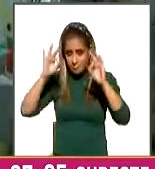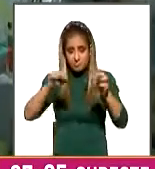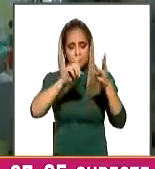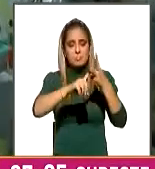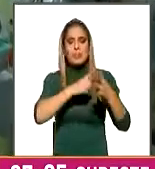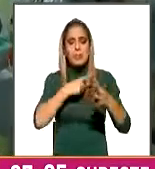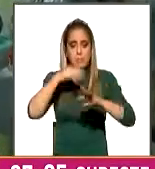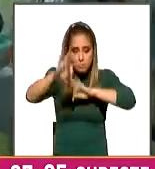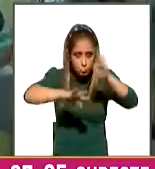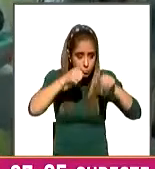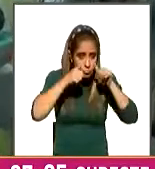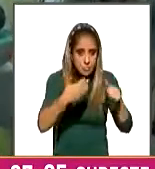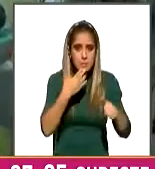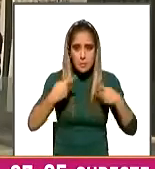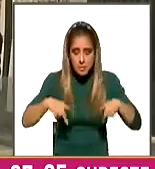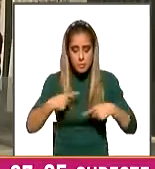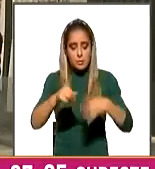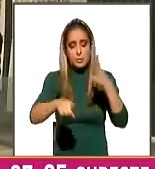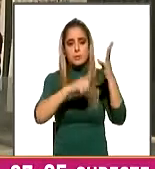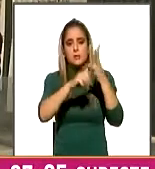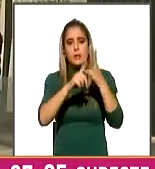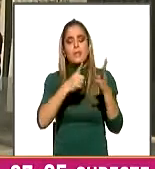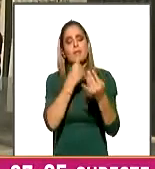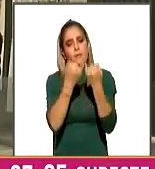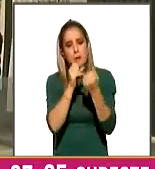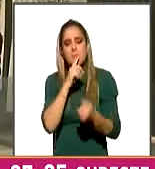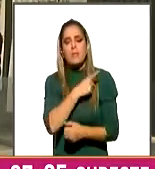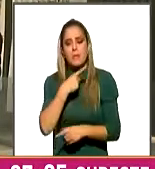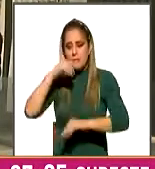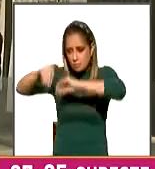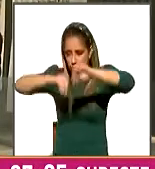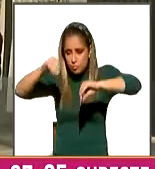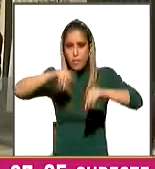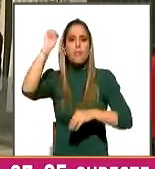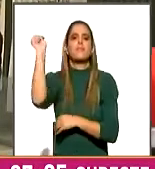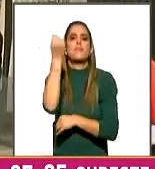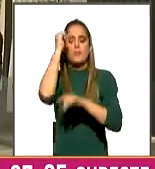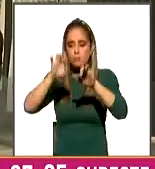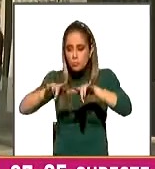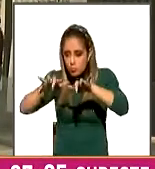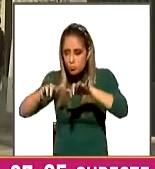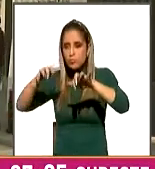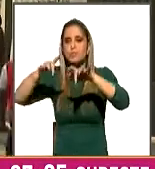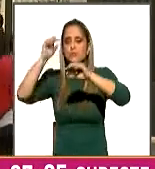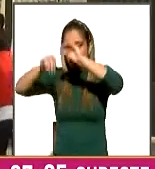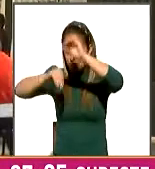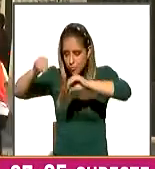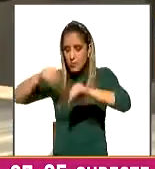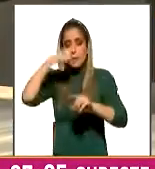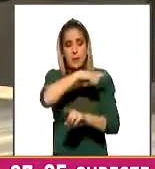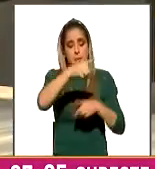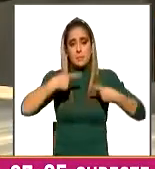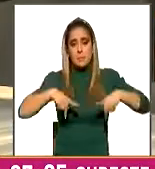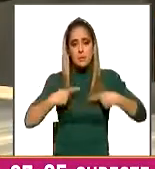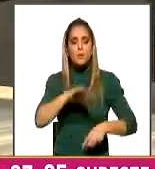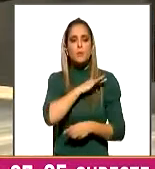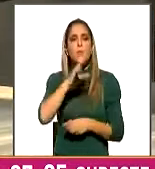mejorar la atención con respecto a nuestros derechohabientes, un trato humano, y tercero, el tema informático,